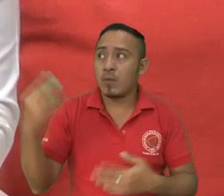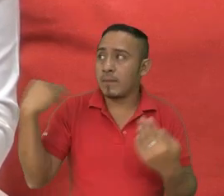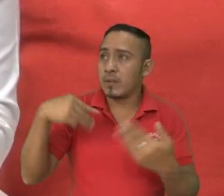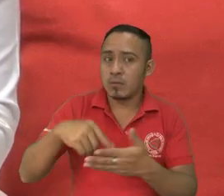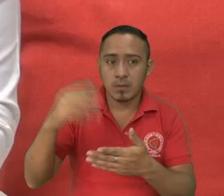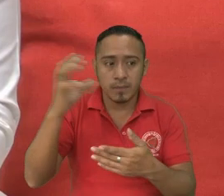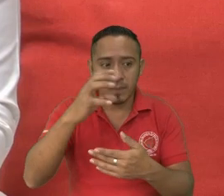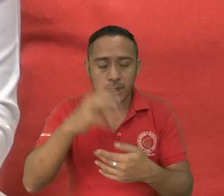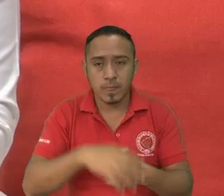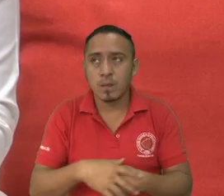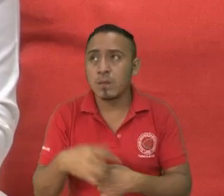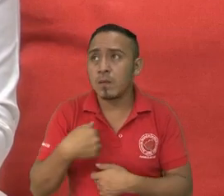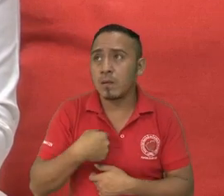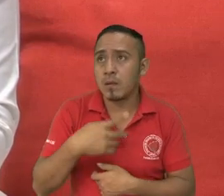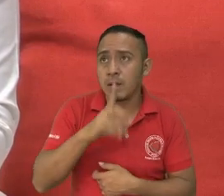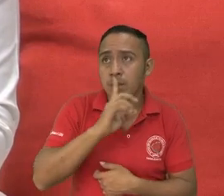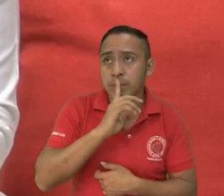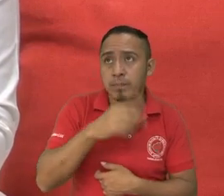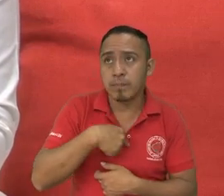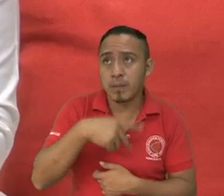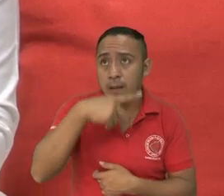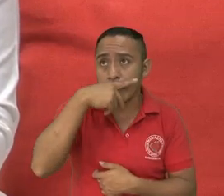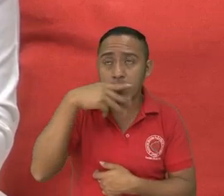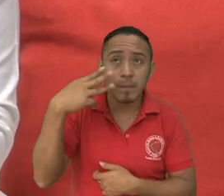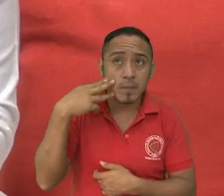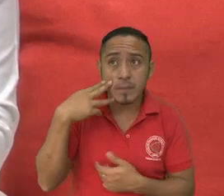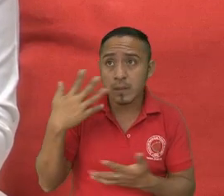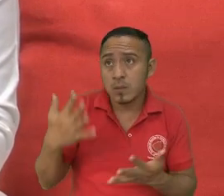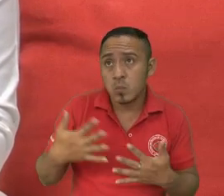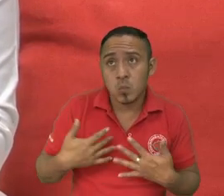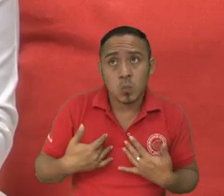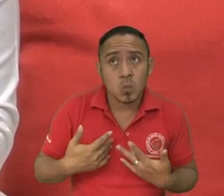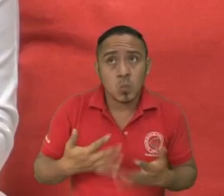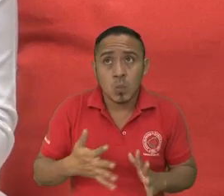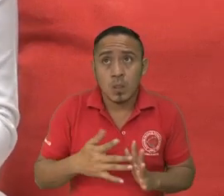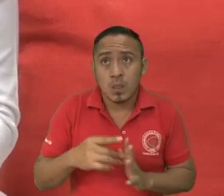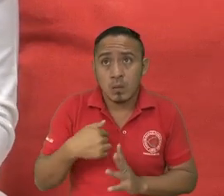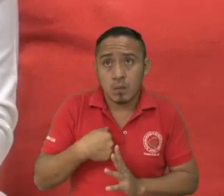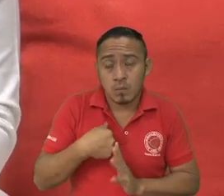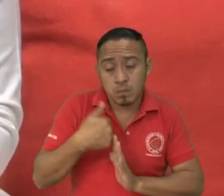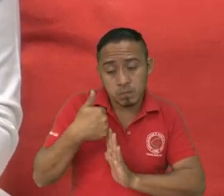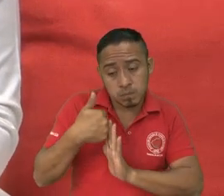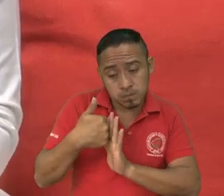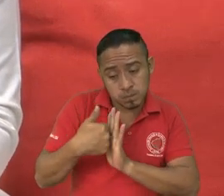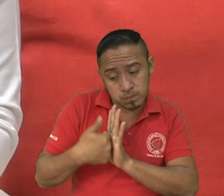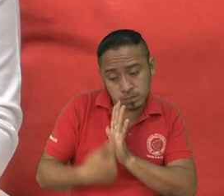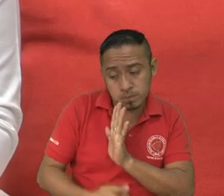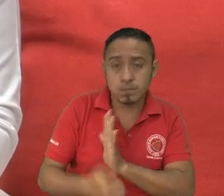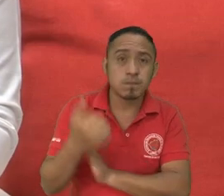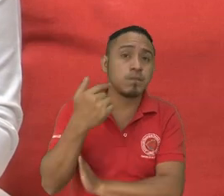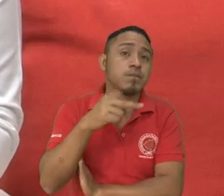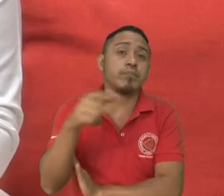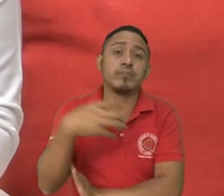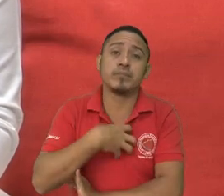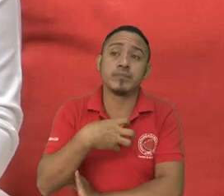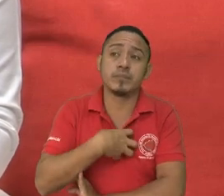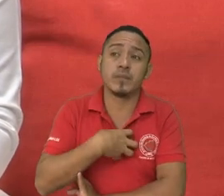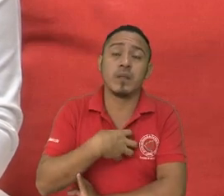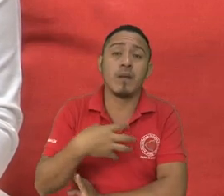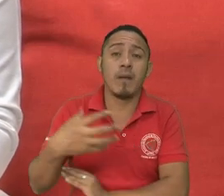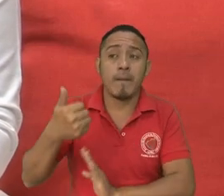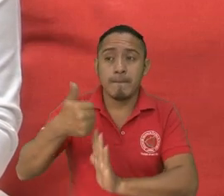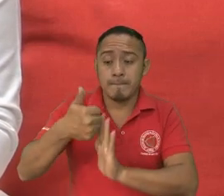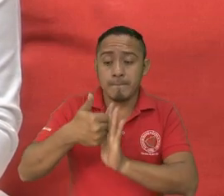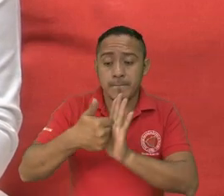Entonces ellos dicen es que no, mis padres no tienen. Entonces ellos ahí se van desvalorizando ellos mismos y les van bajando